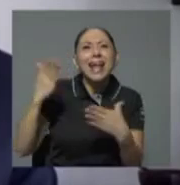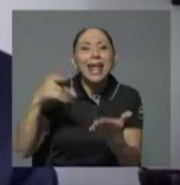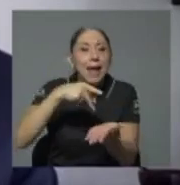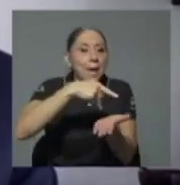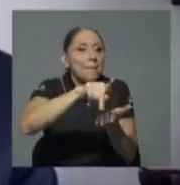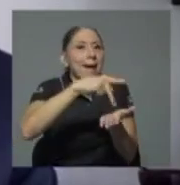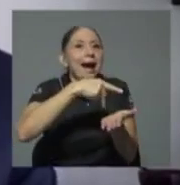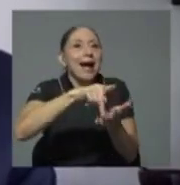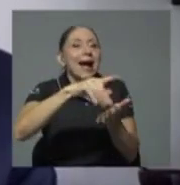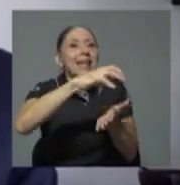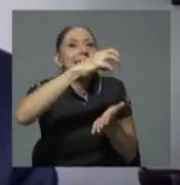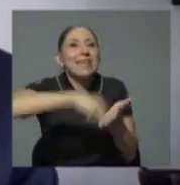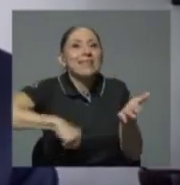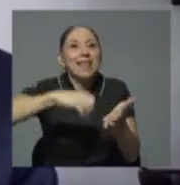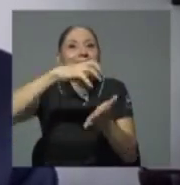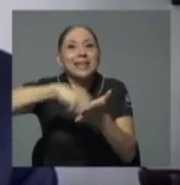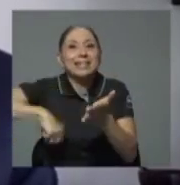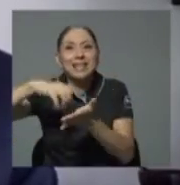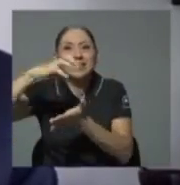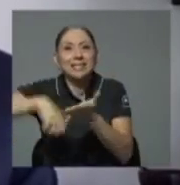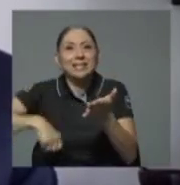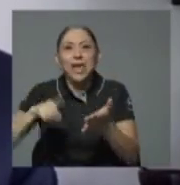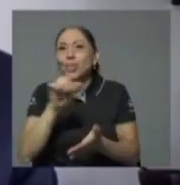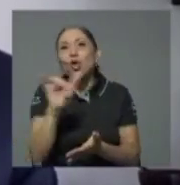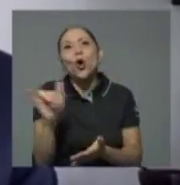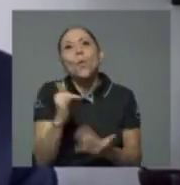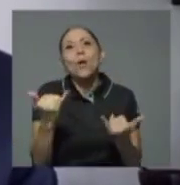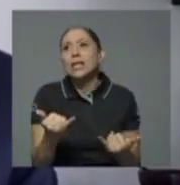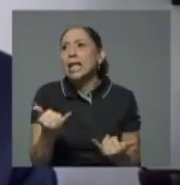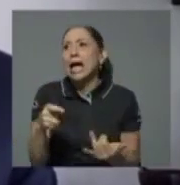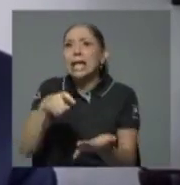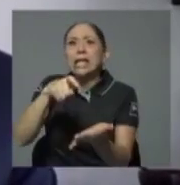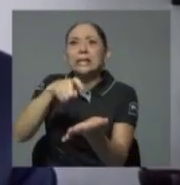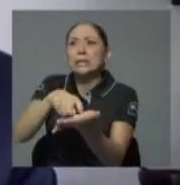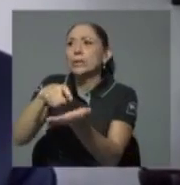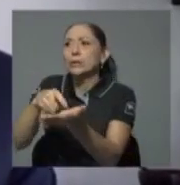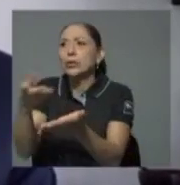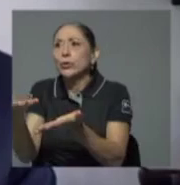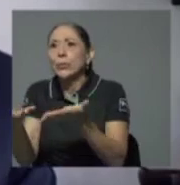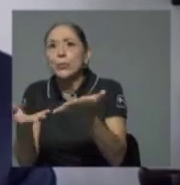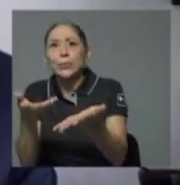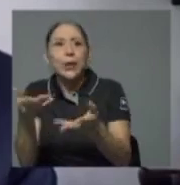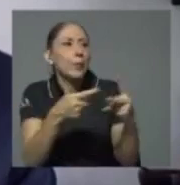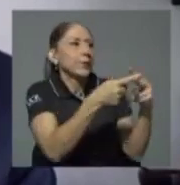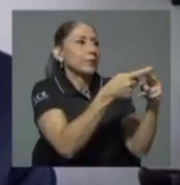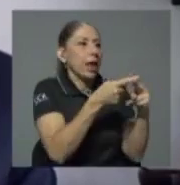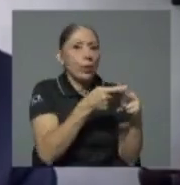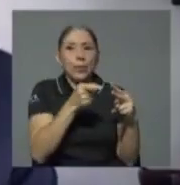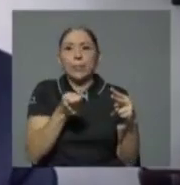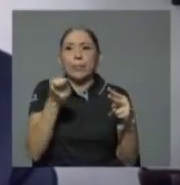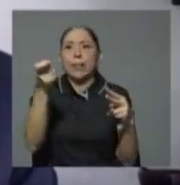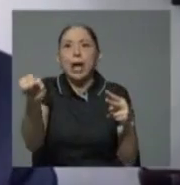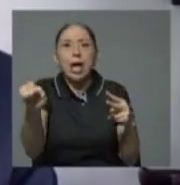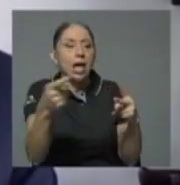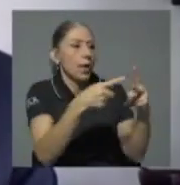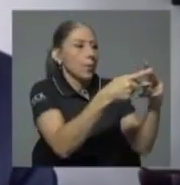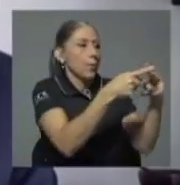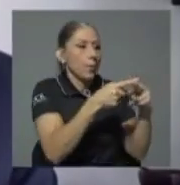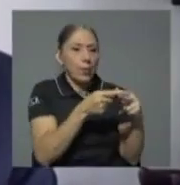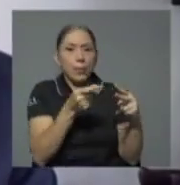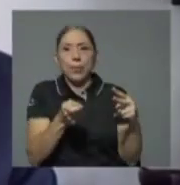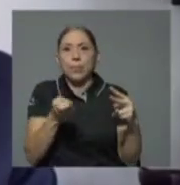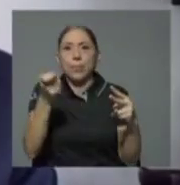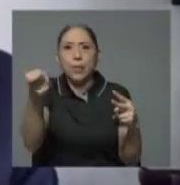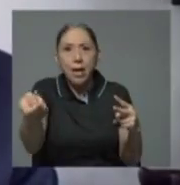no tener, como ahorita, de que tener que pedir prestado, no solamente para cubrir parte del